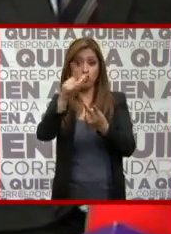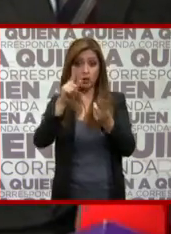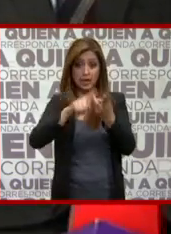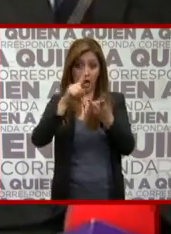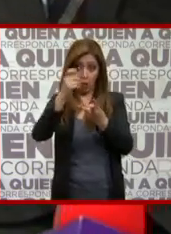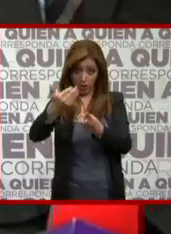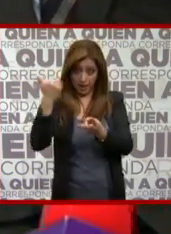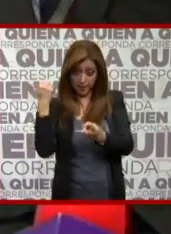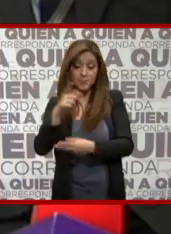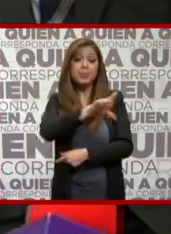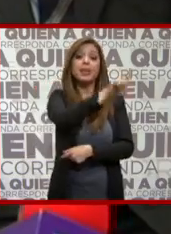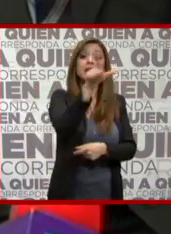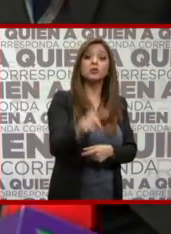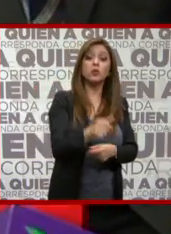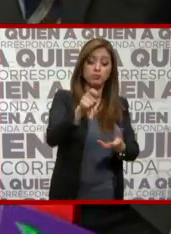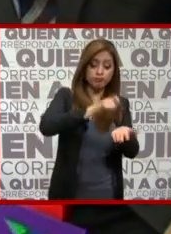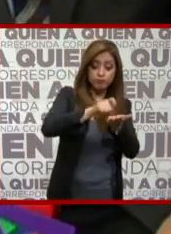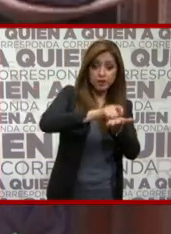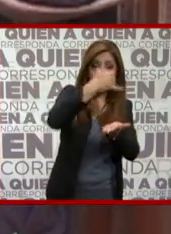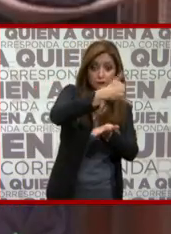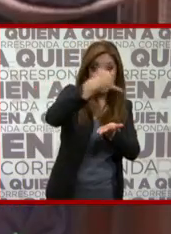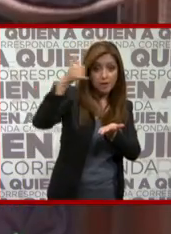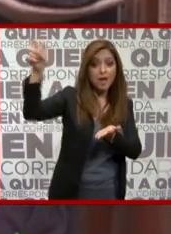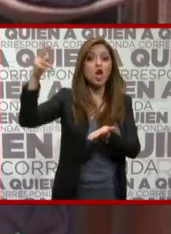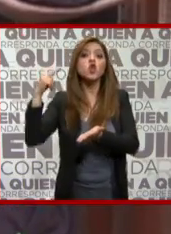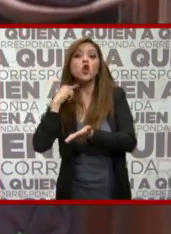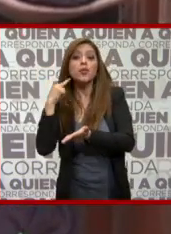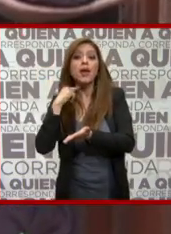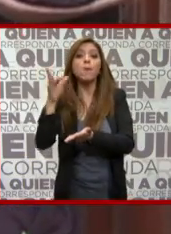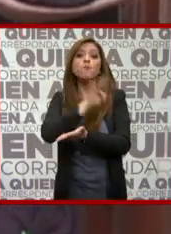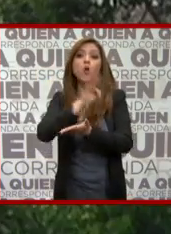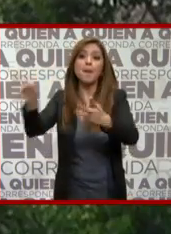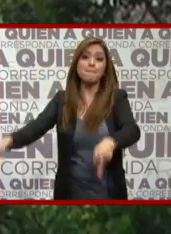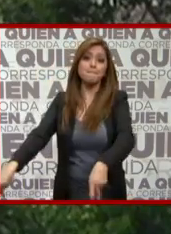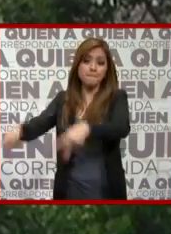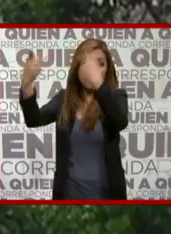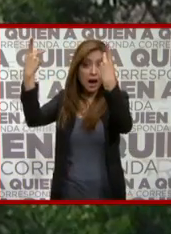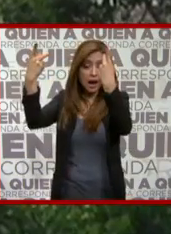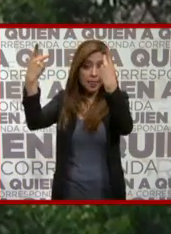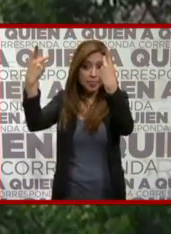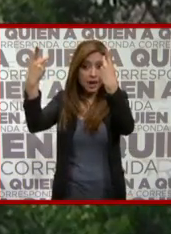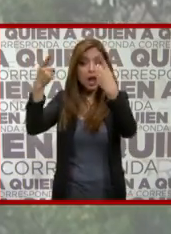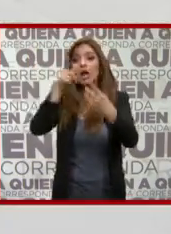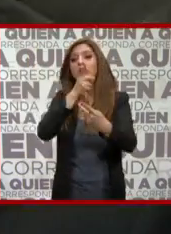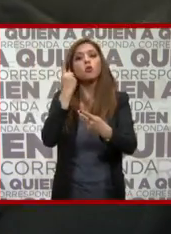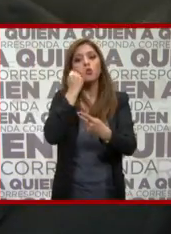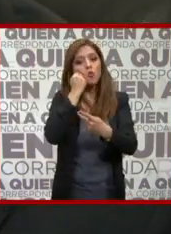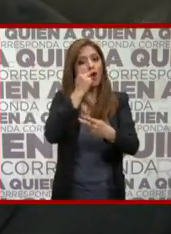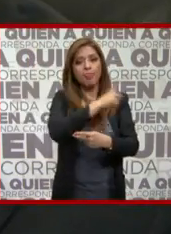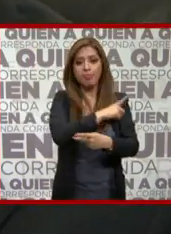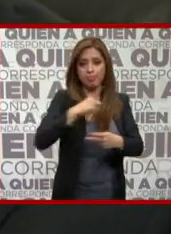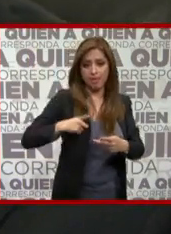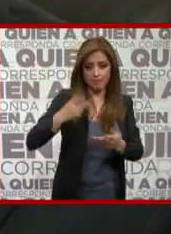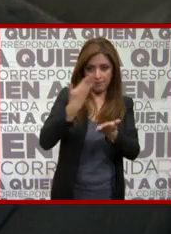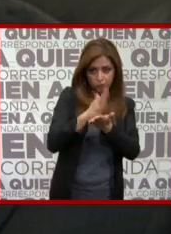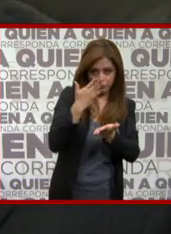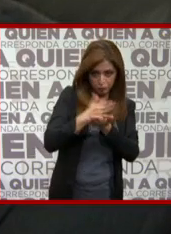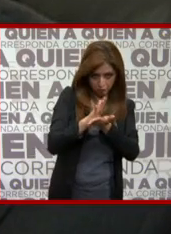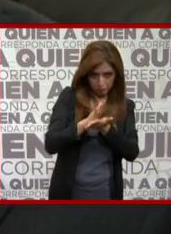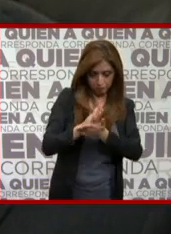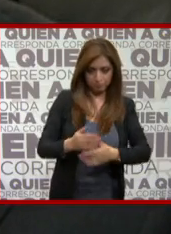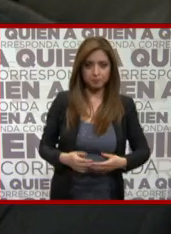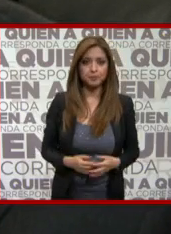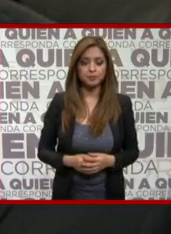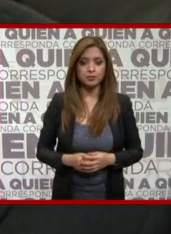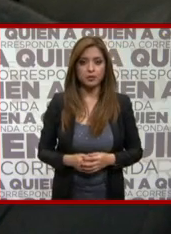otorgar un poder notarial al Infonavit para que realice los trámites y pueda vender la propiedad aún cuando existan adeudos. Al momento de transmitir la